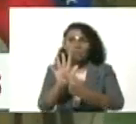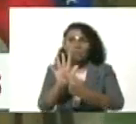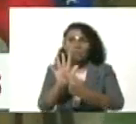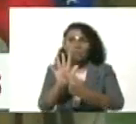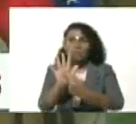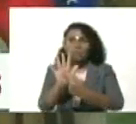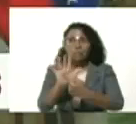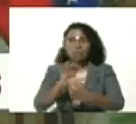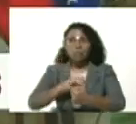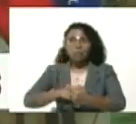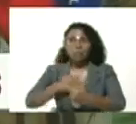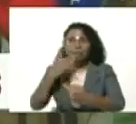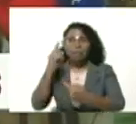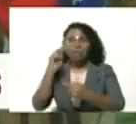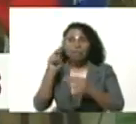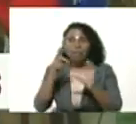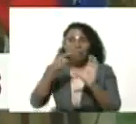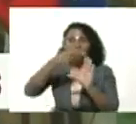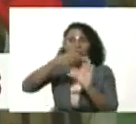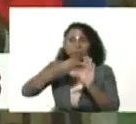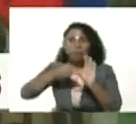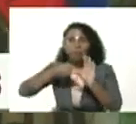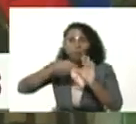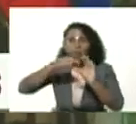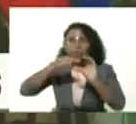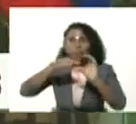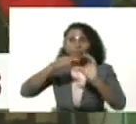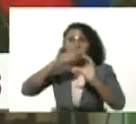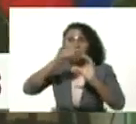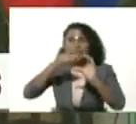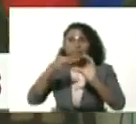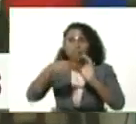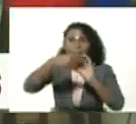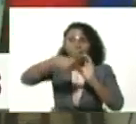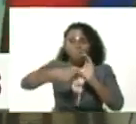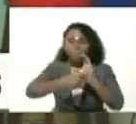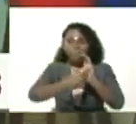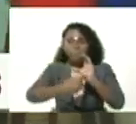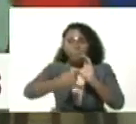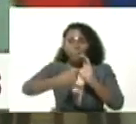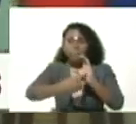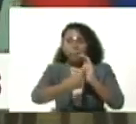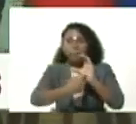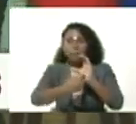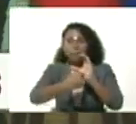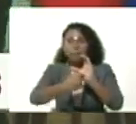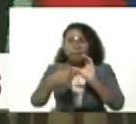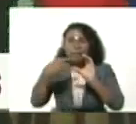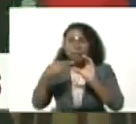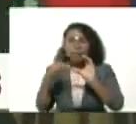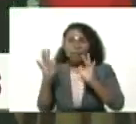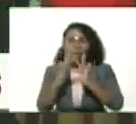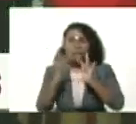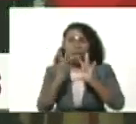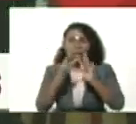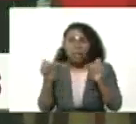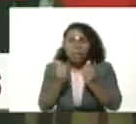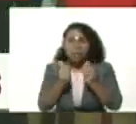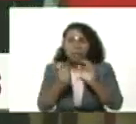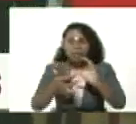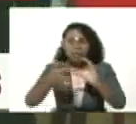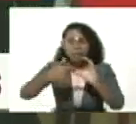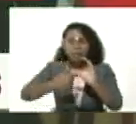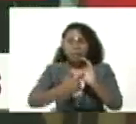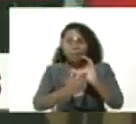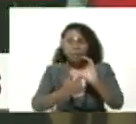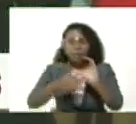podemos observar que la zona sur del lago, más impactada precisamente la zona conectada con Mérida, y es el río